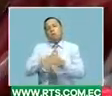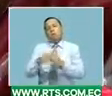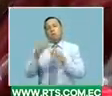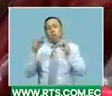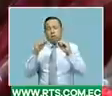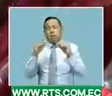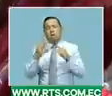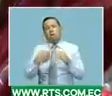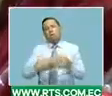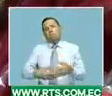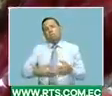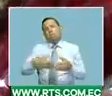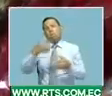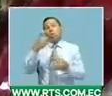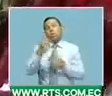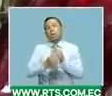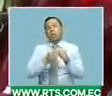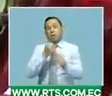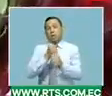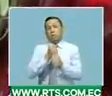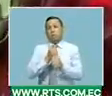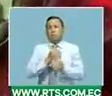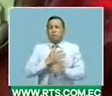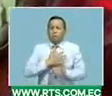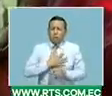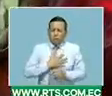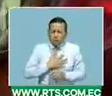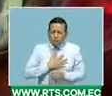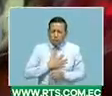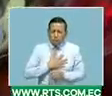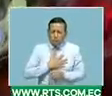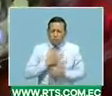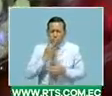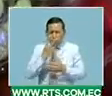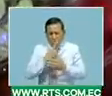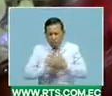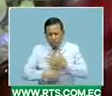mi hijita. Ay, la linda.